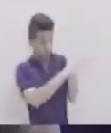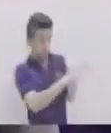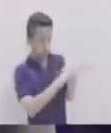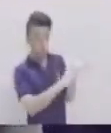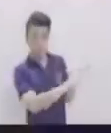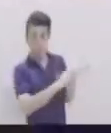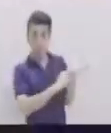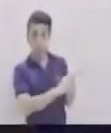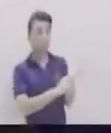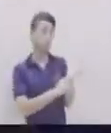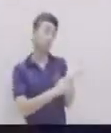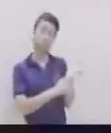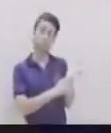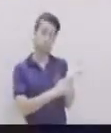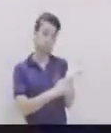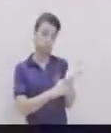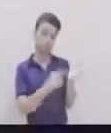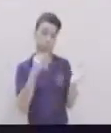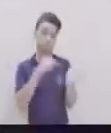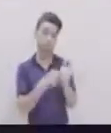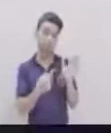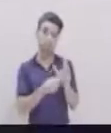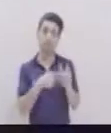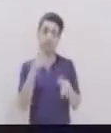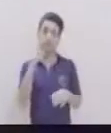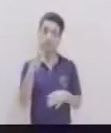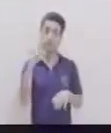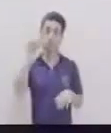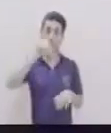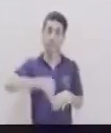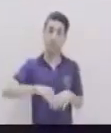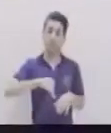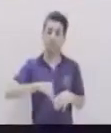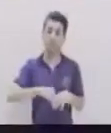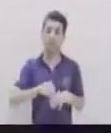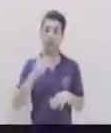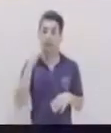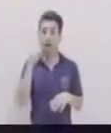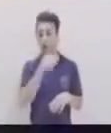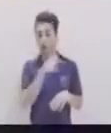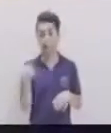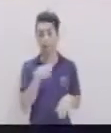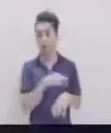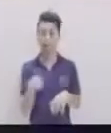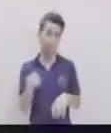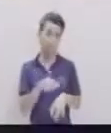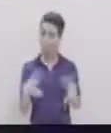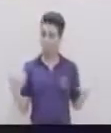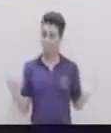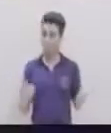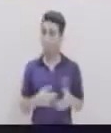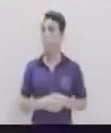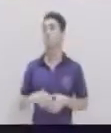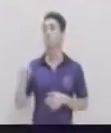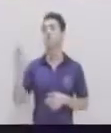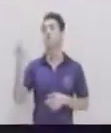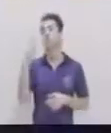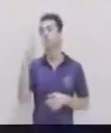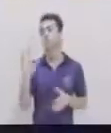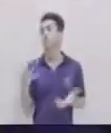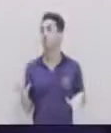el dedo para leer, esto es un signo de que estás aplicando un movimiento ocular inadecuado. Número 2.